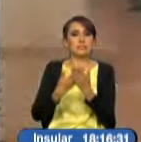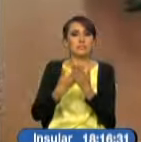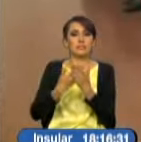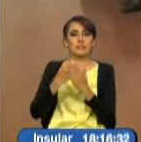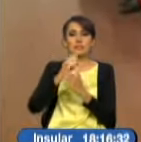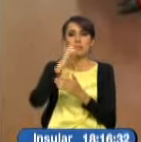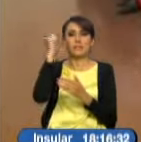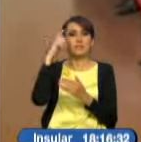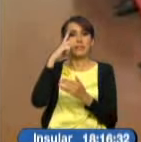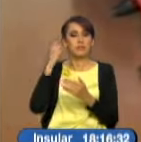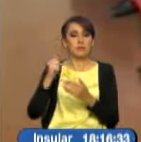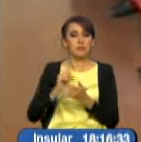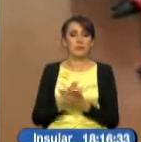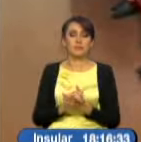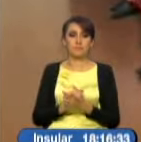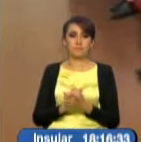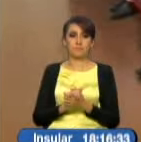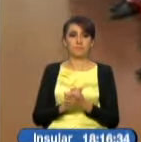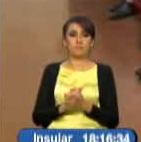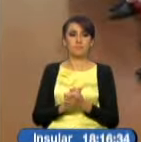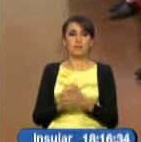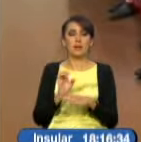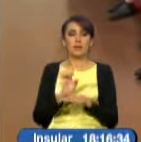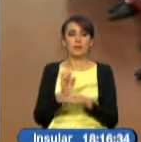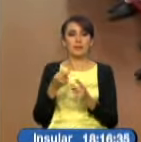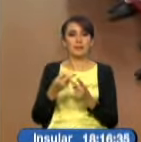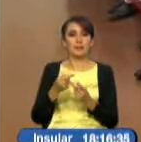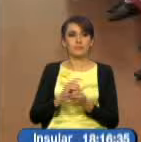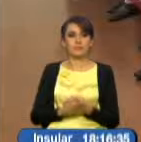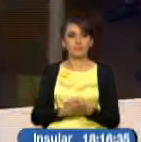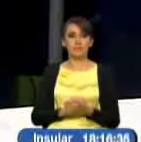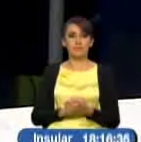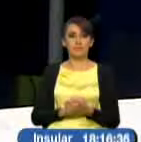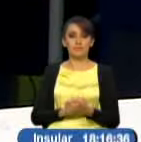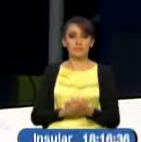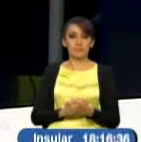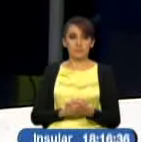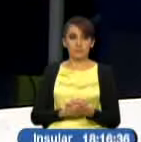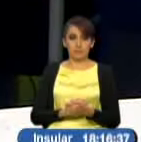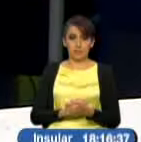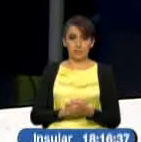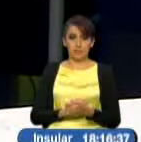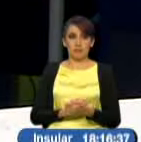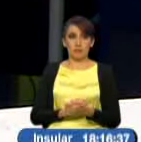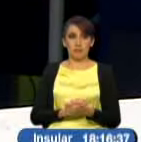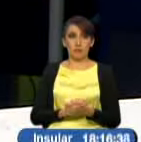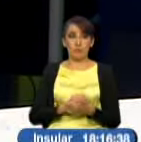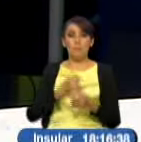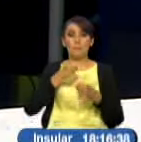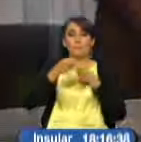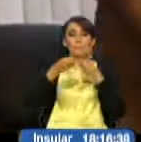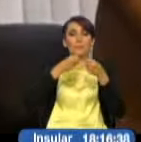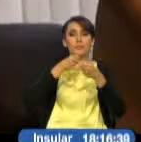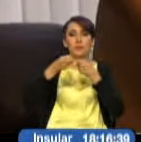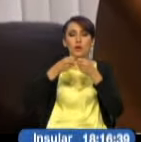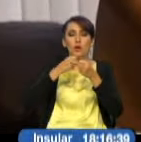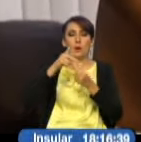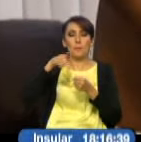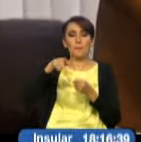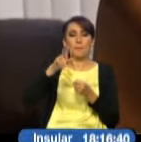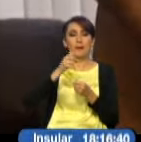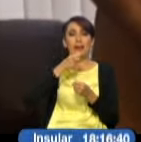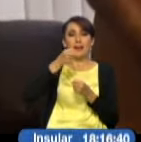poder. Desde Chimborazo, Gonzalo Parra, Ecuador TV. Los cantantes argentinos León Gieco y Piero